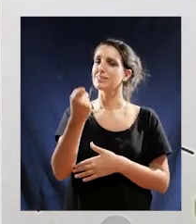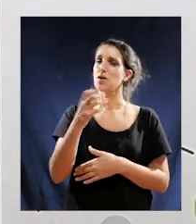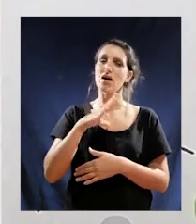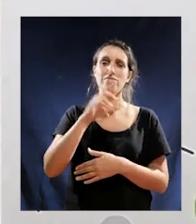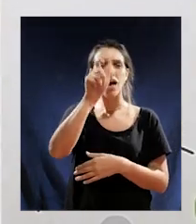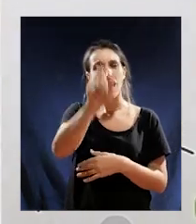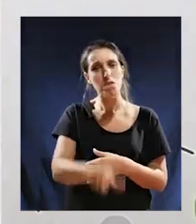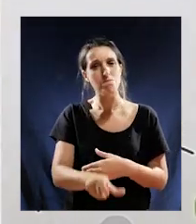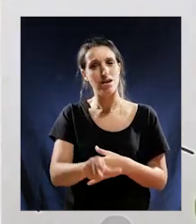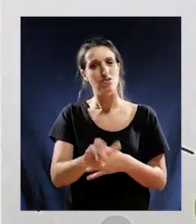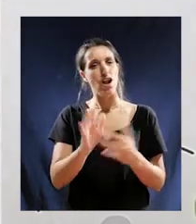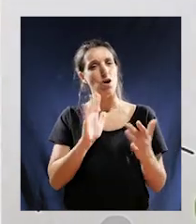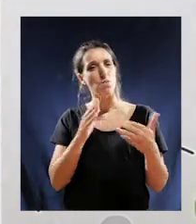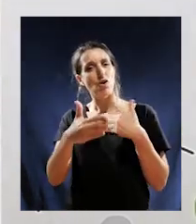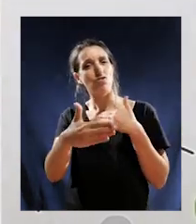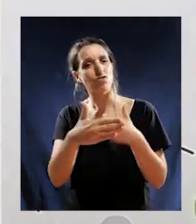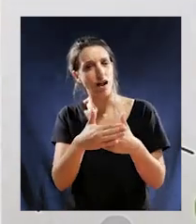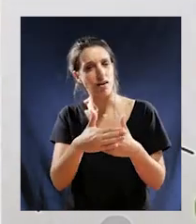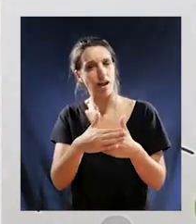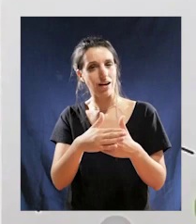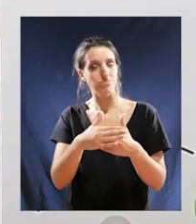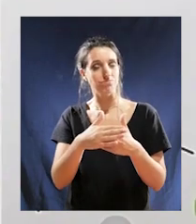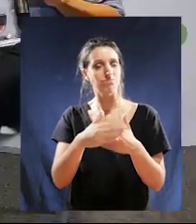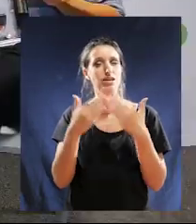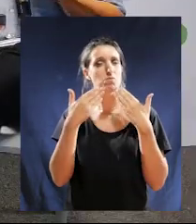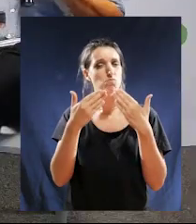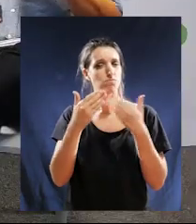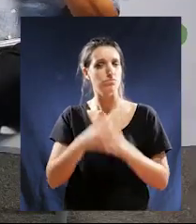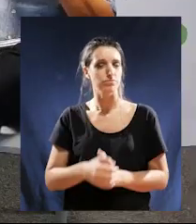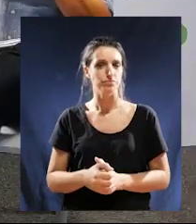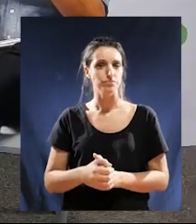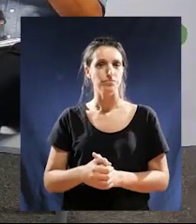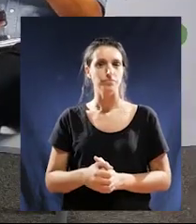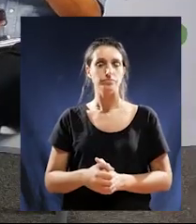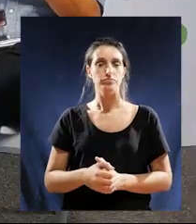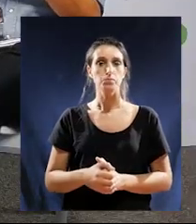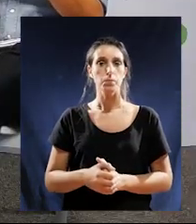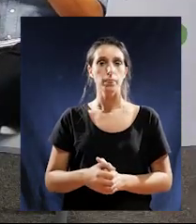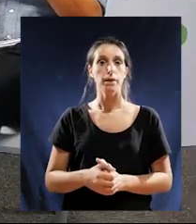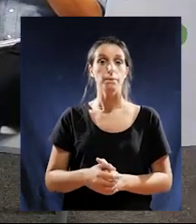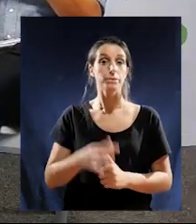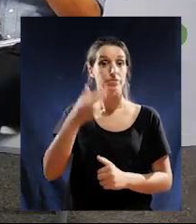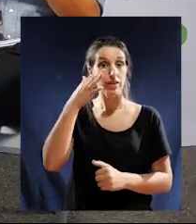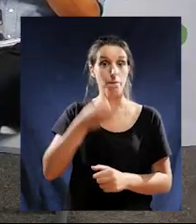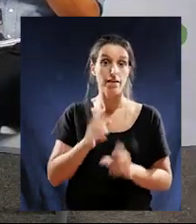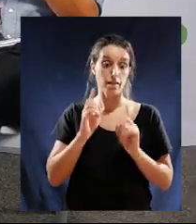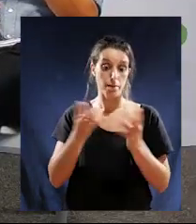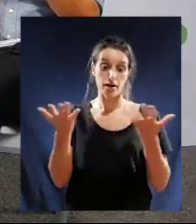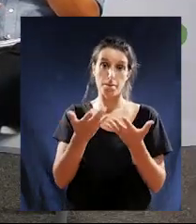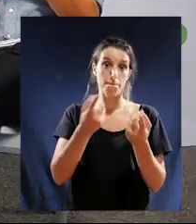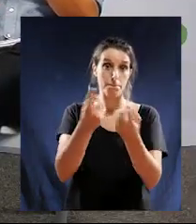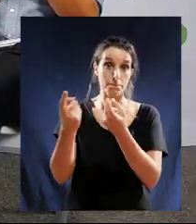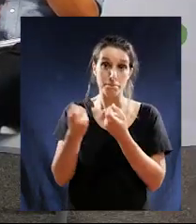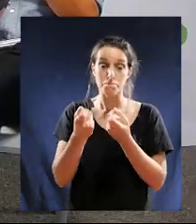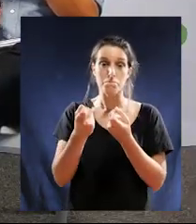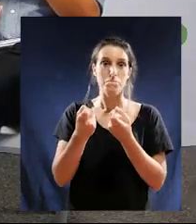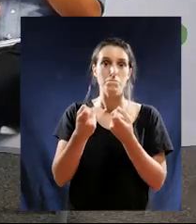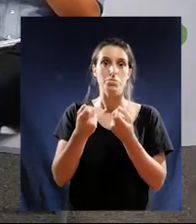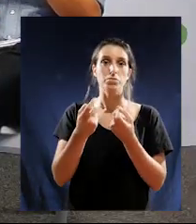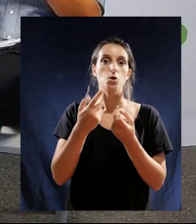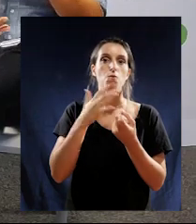esa presencia y creo que la mayoría de lo grande dice mucho y ahora también que ante la necesidad se están animando